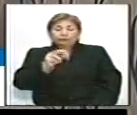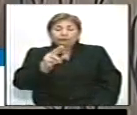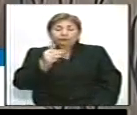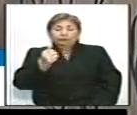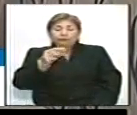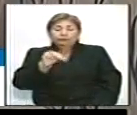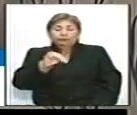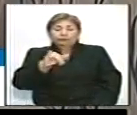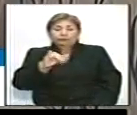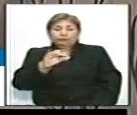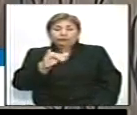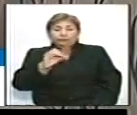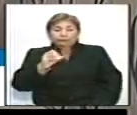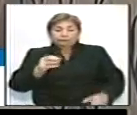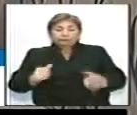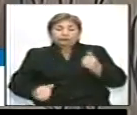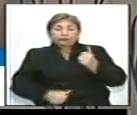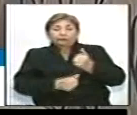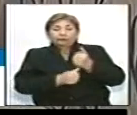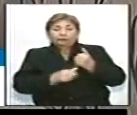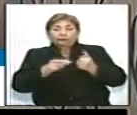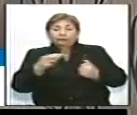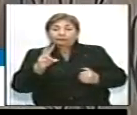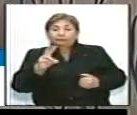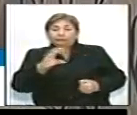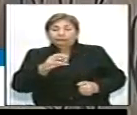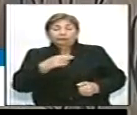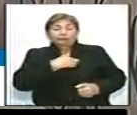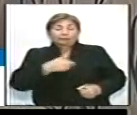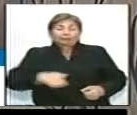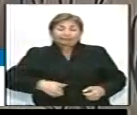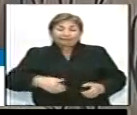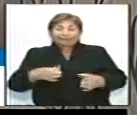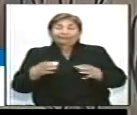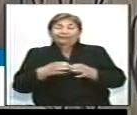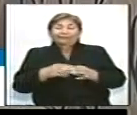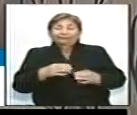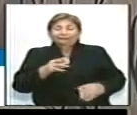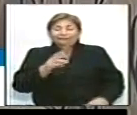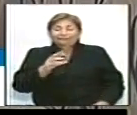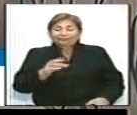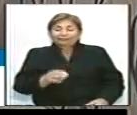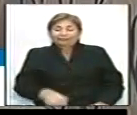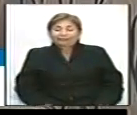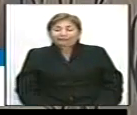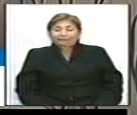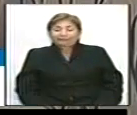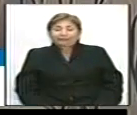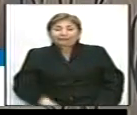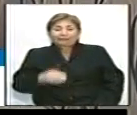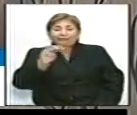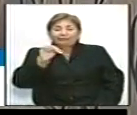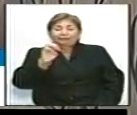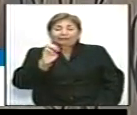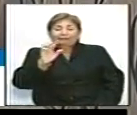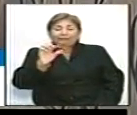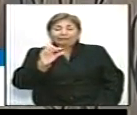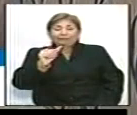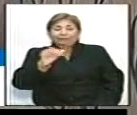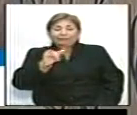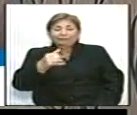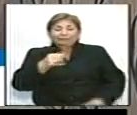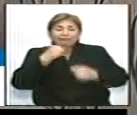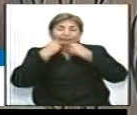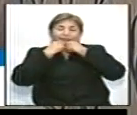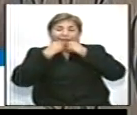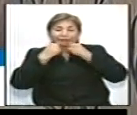como vicepresidenta de esta comisión y a la señora congresista María Melgarejo como